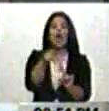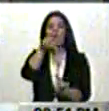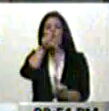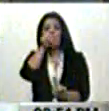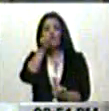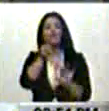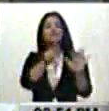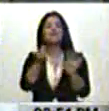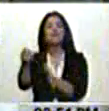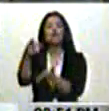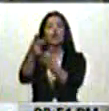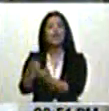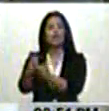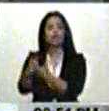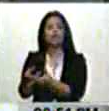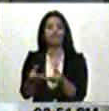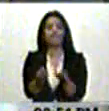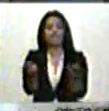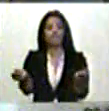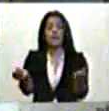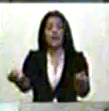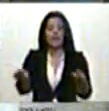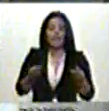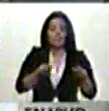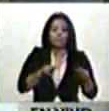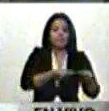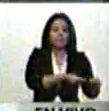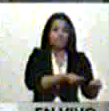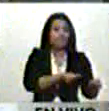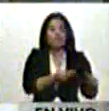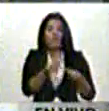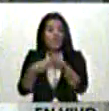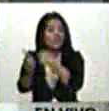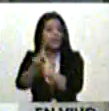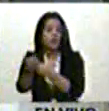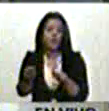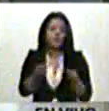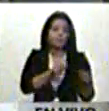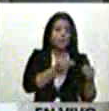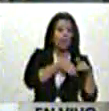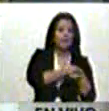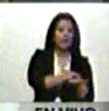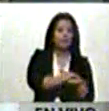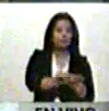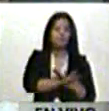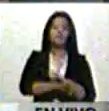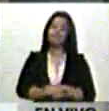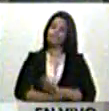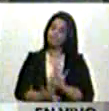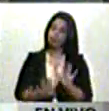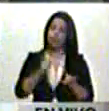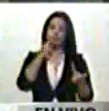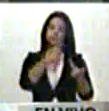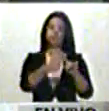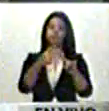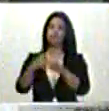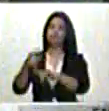ser alejados de las familias mirandinas. Por este hecho, fueron